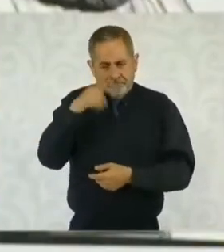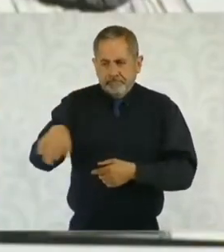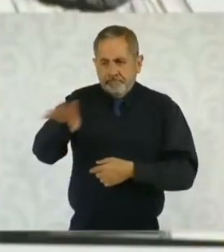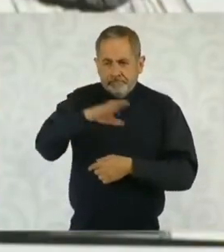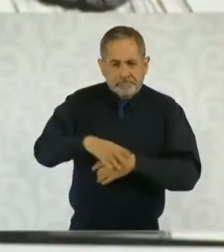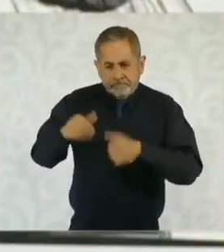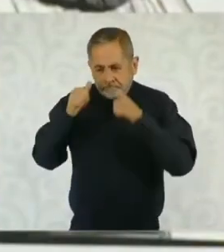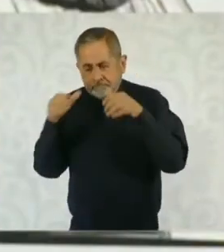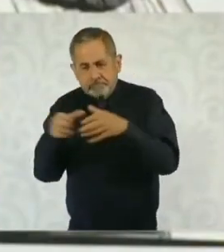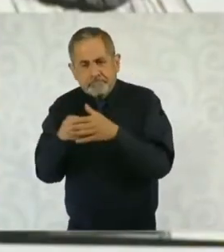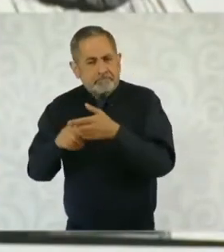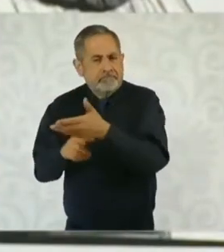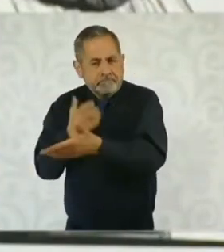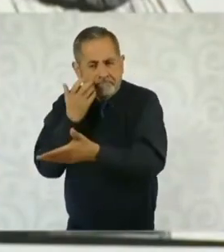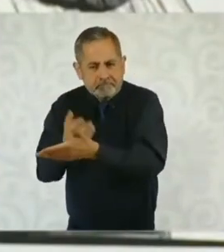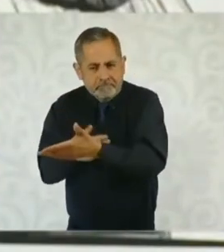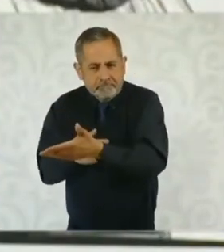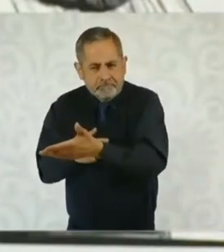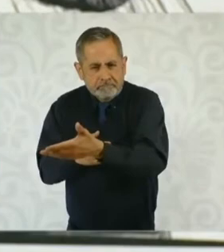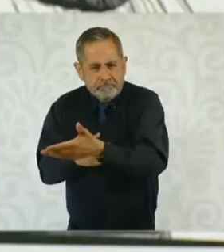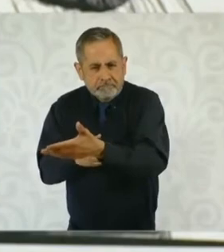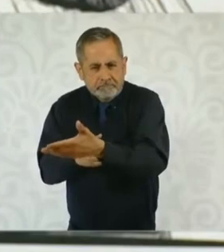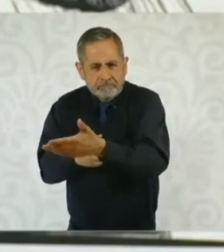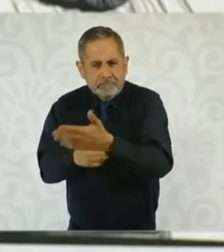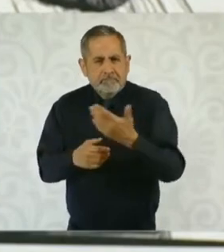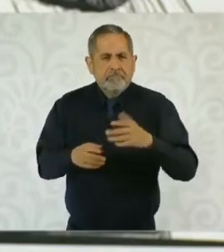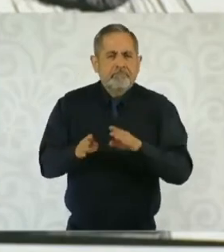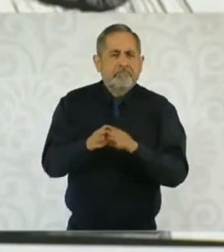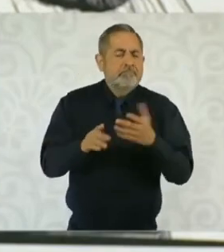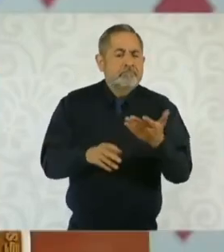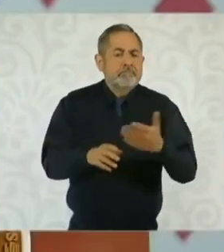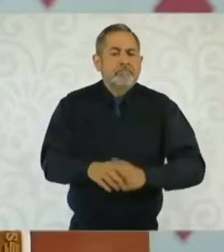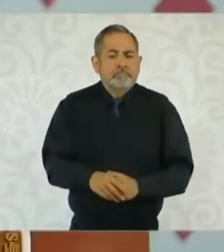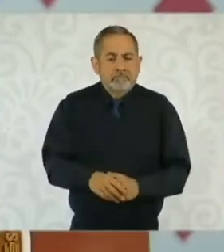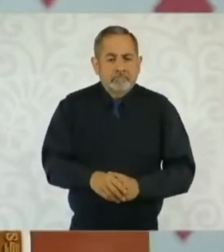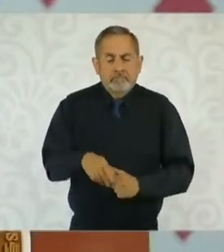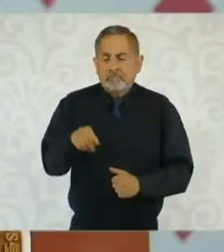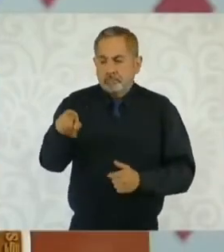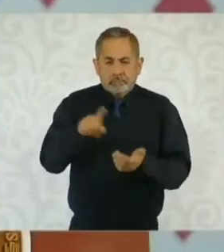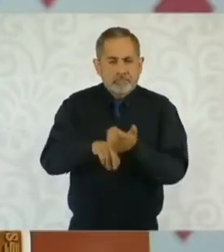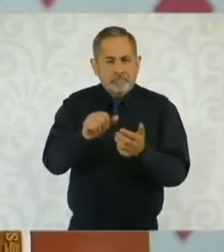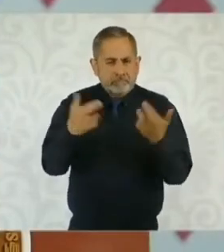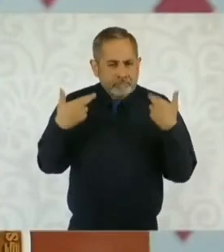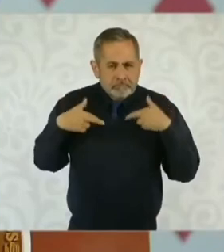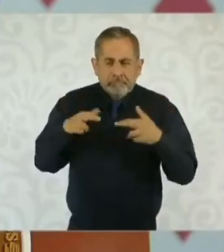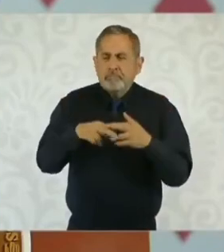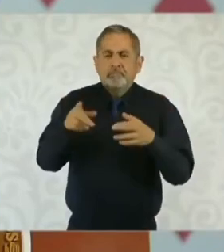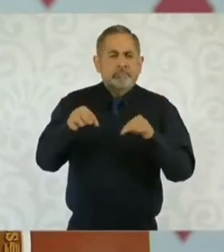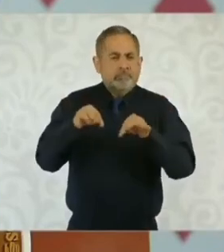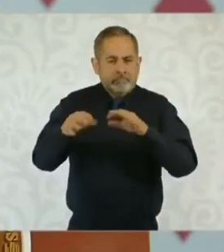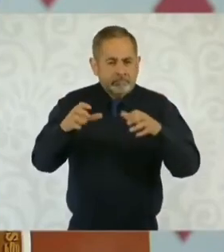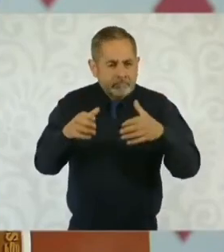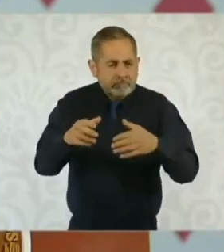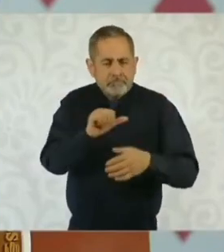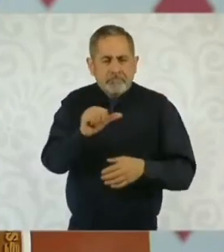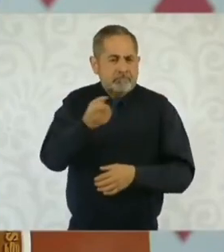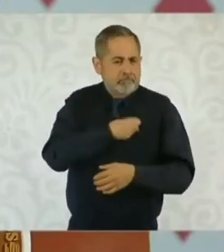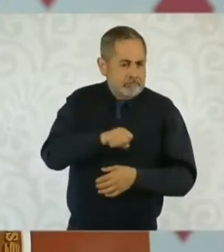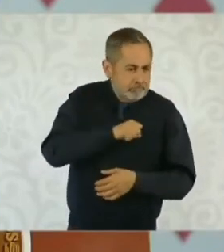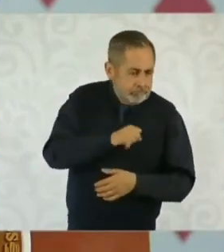médica los trabajadores del Estado. Esa es una. Y repito, no impacta a maestros, no impacta a trabajadores de la salud,